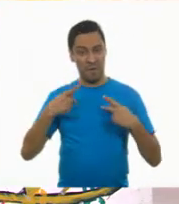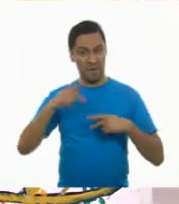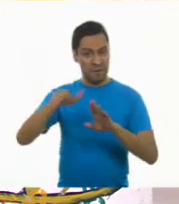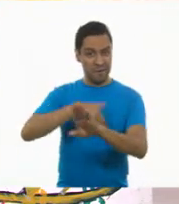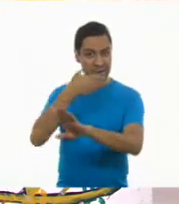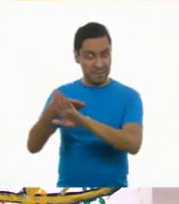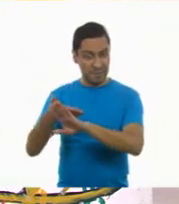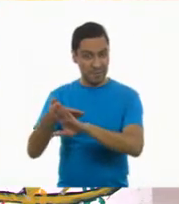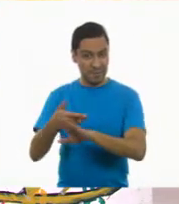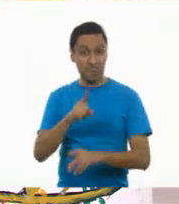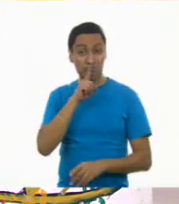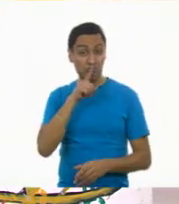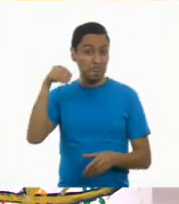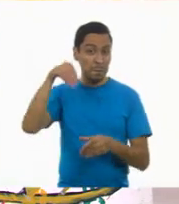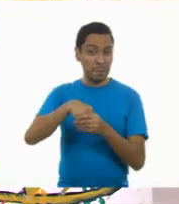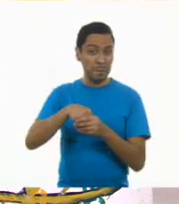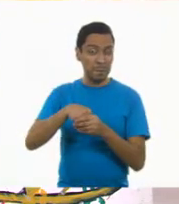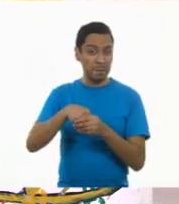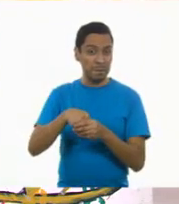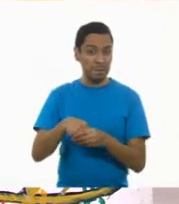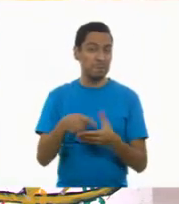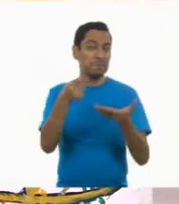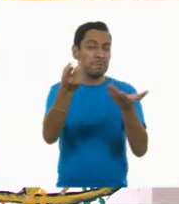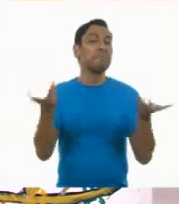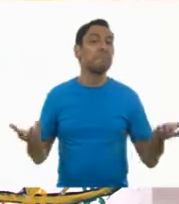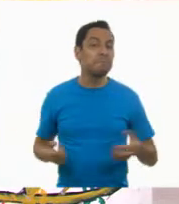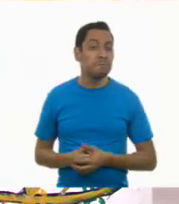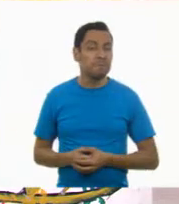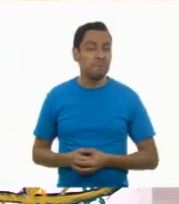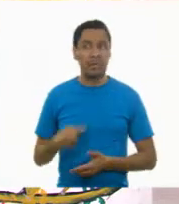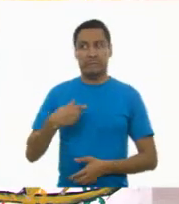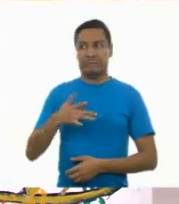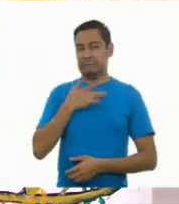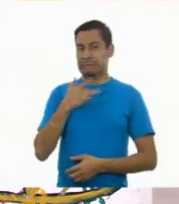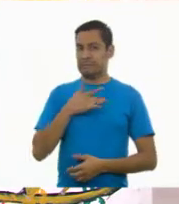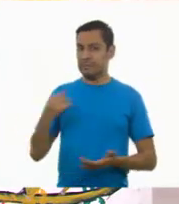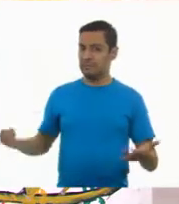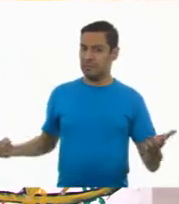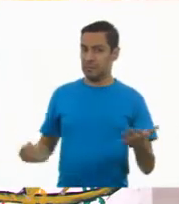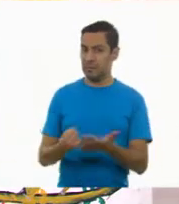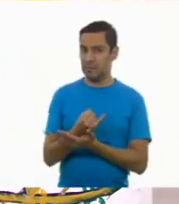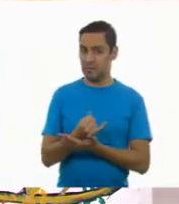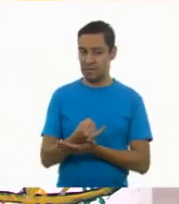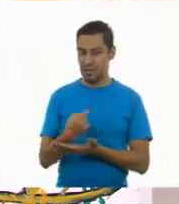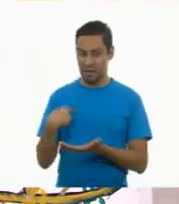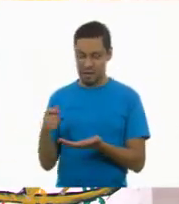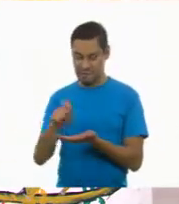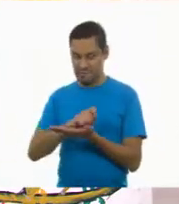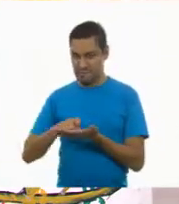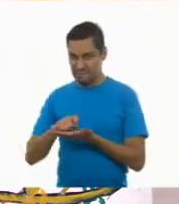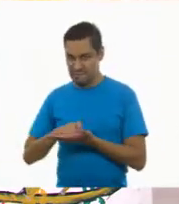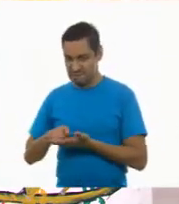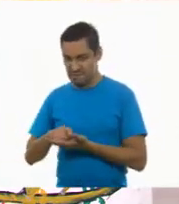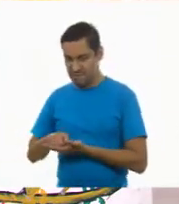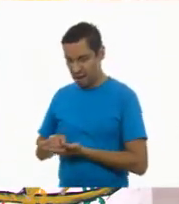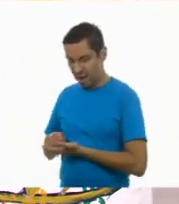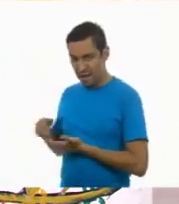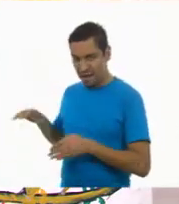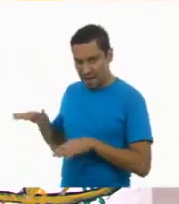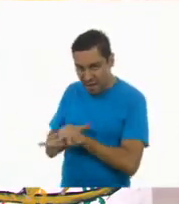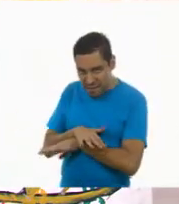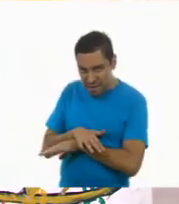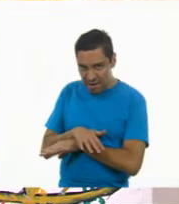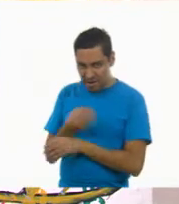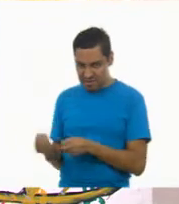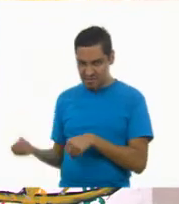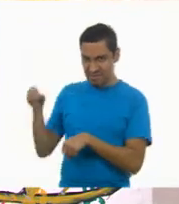qué? Yo siento que es muy arriesgada al tomar esta decisión de cambiar su calificación, pero desafortunadamente es